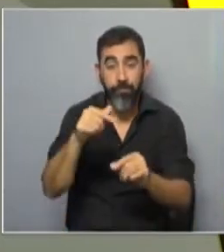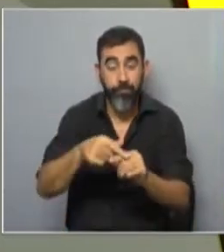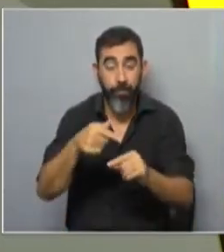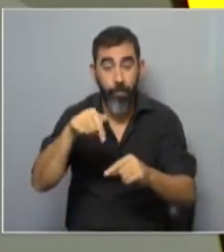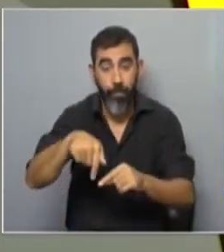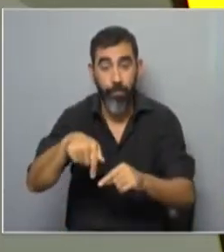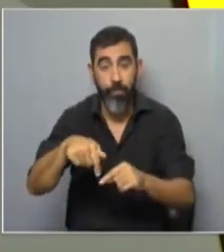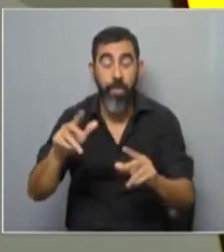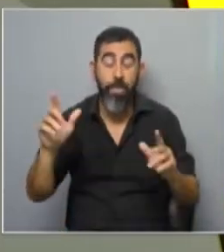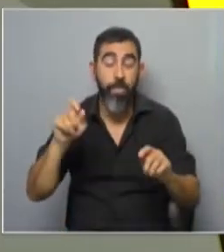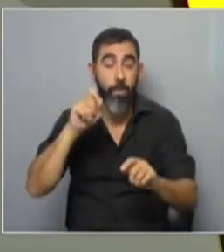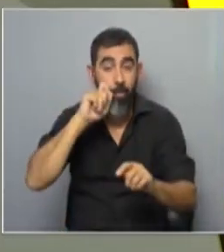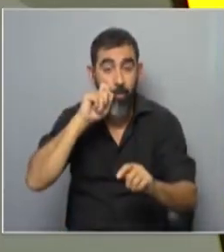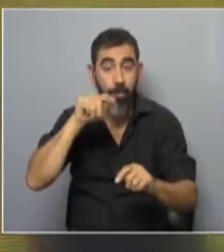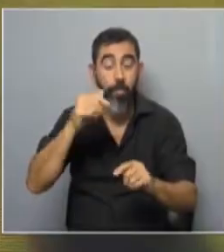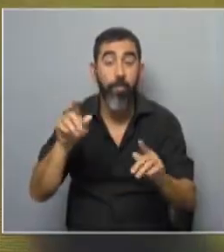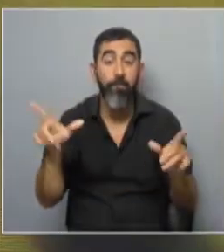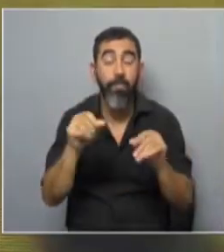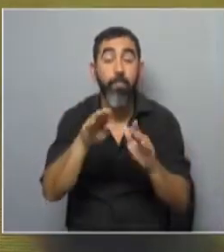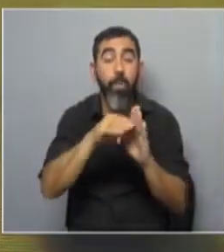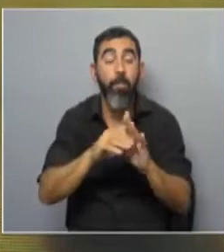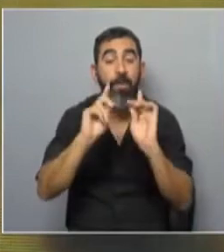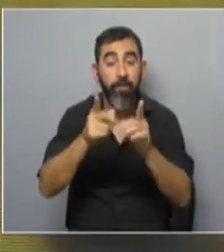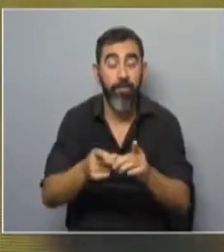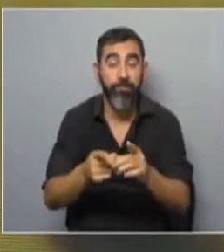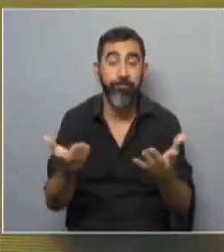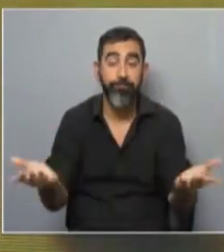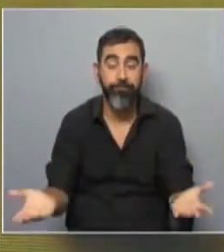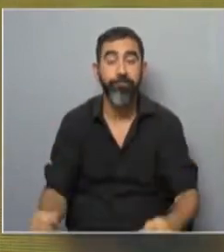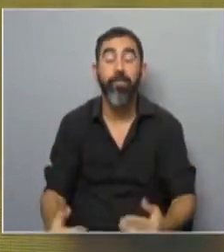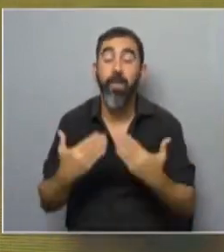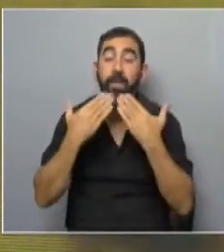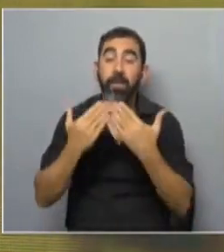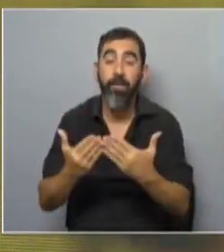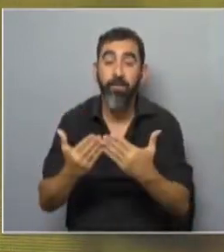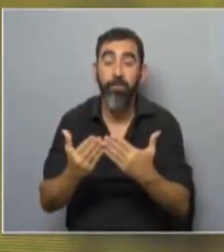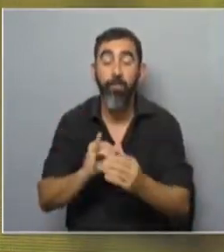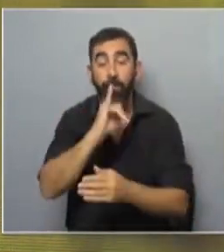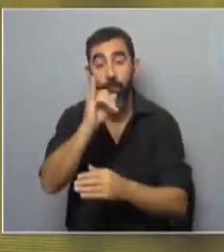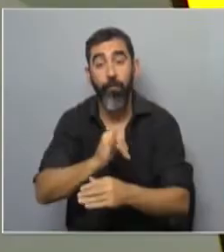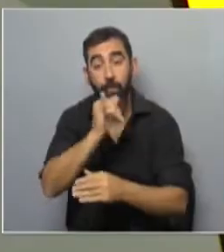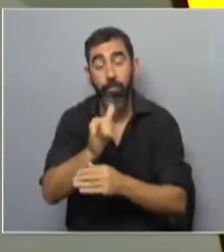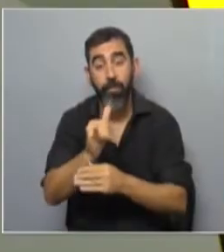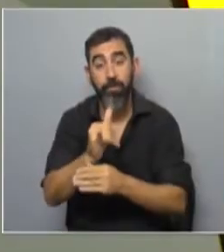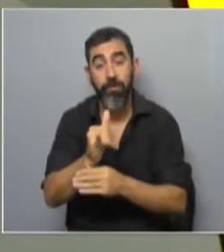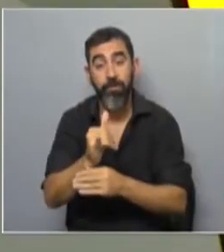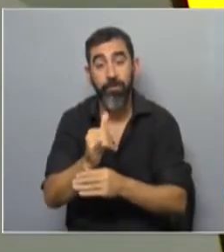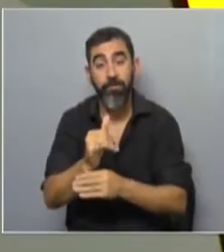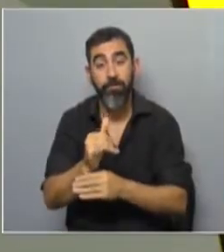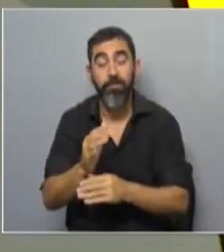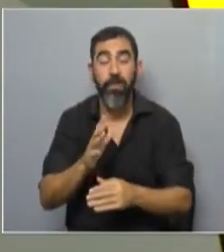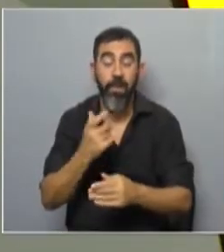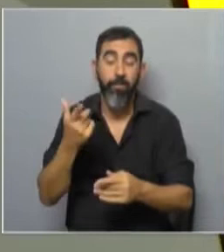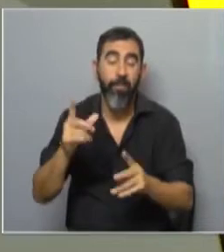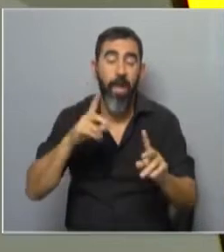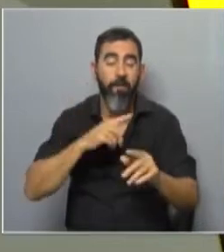de alguna manera te despido a vos y cerramos el programa también. Ahí está. Así que bueno, gracias por el informe. Nos ha quedado, debido